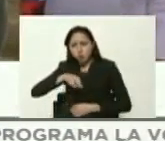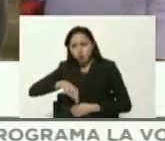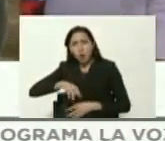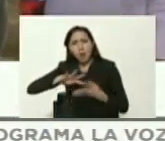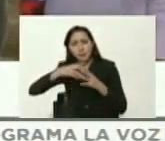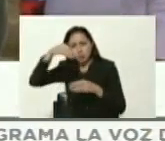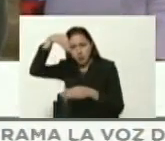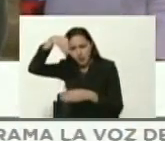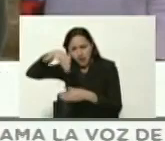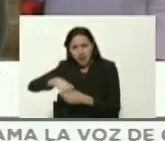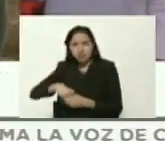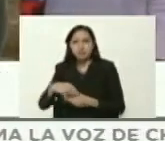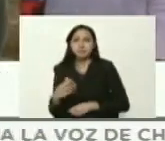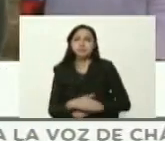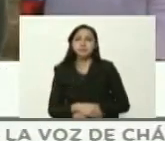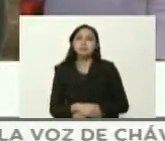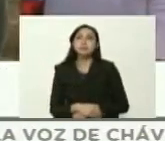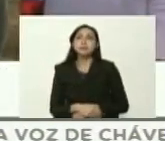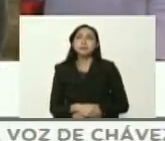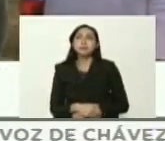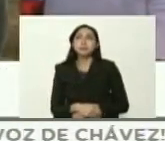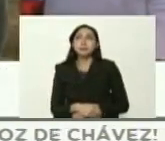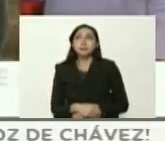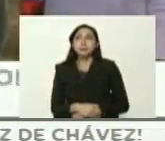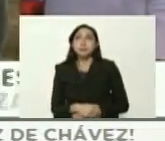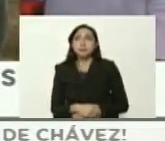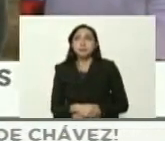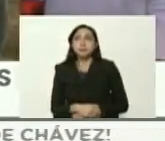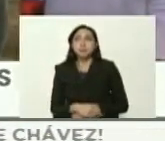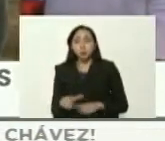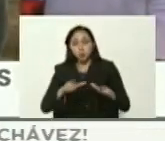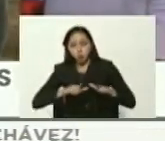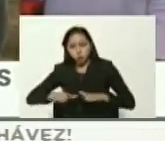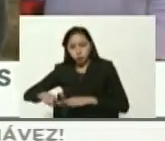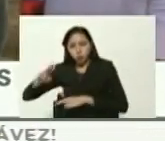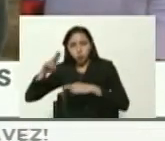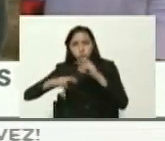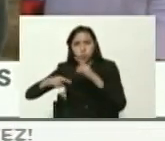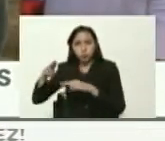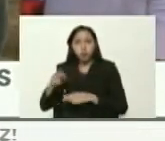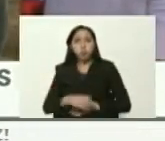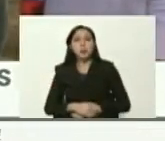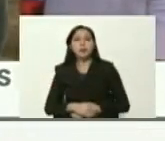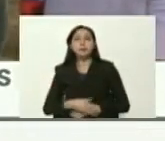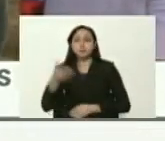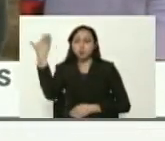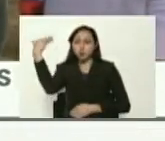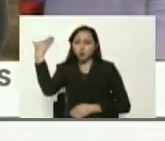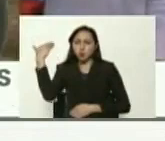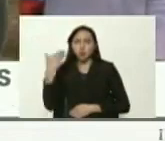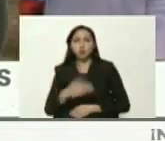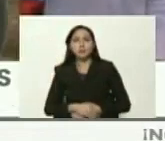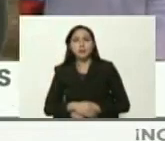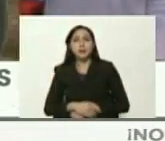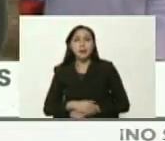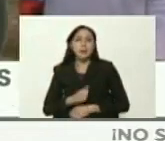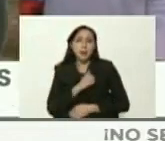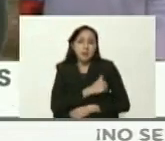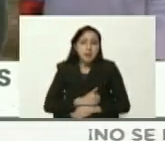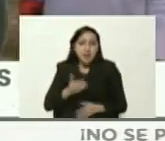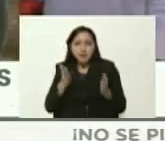catacumbas de esta parroquia. Un sector que fue construido en tiempo de la cuarta, pero lamentablemente sin